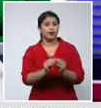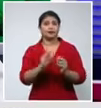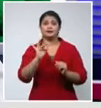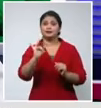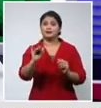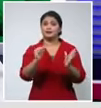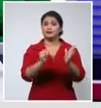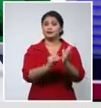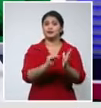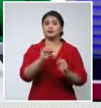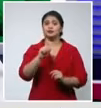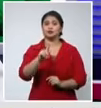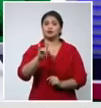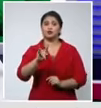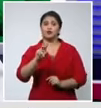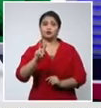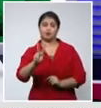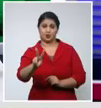7.192